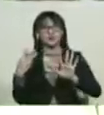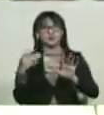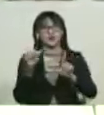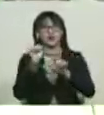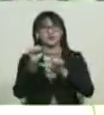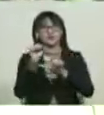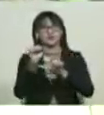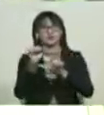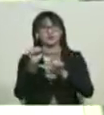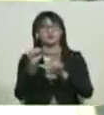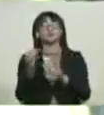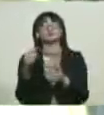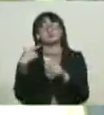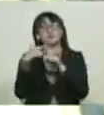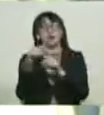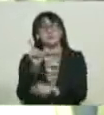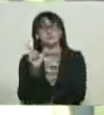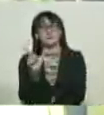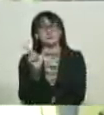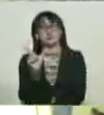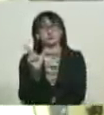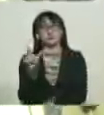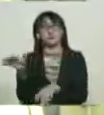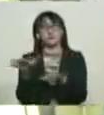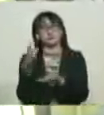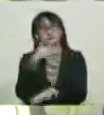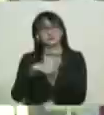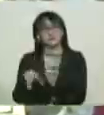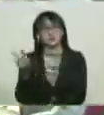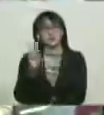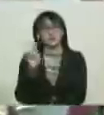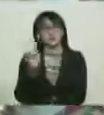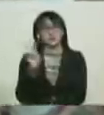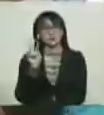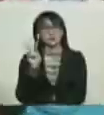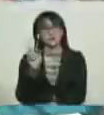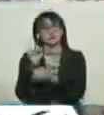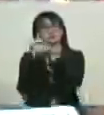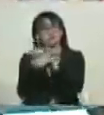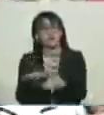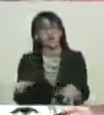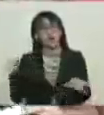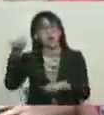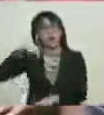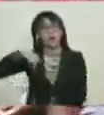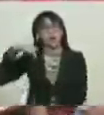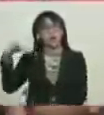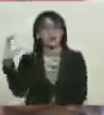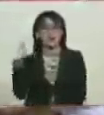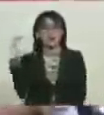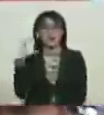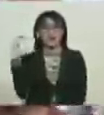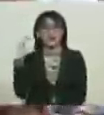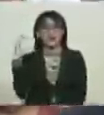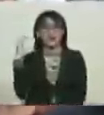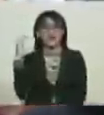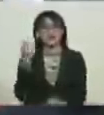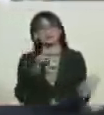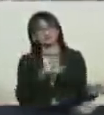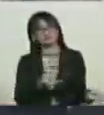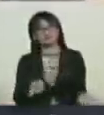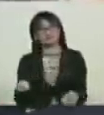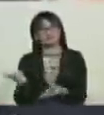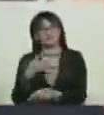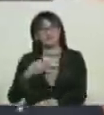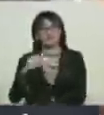patriótico, Partido Socialista Unido de Venezuela, el movimiento Somos Venezuela, desplegados el día de hoy en Caracas para recibir al